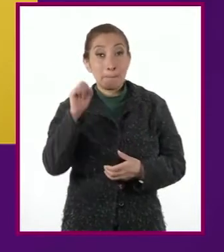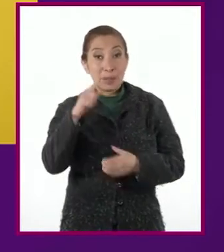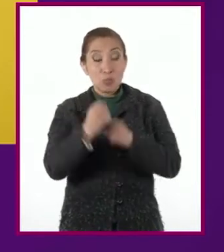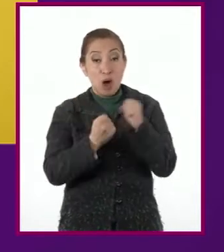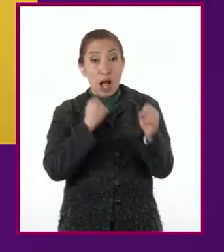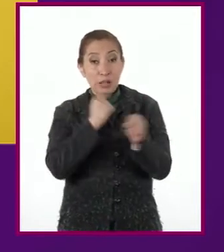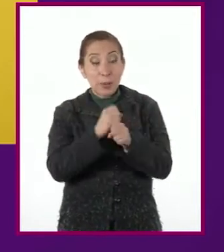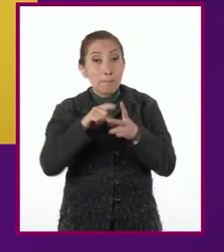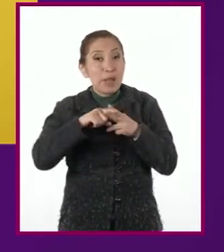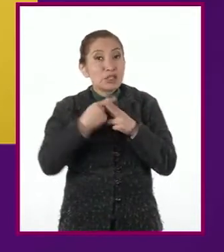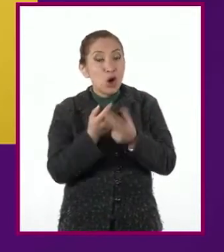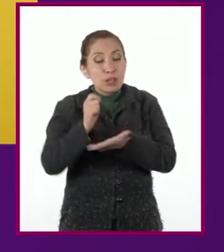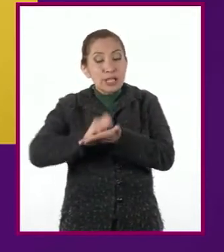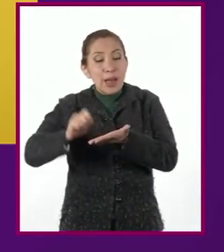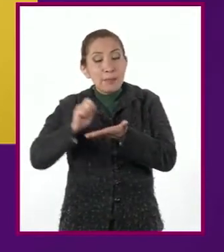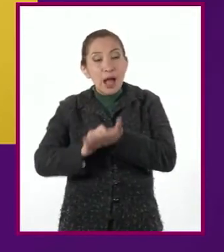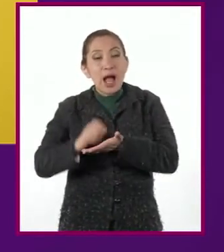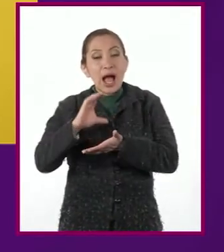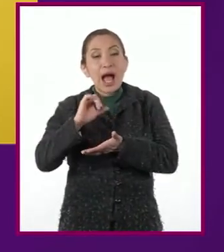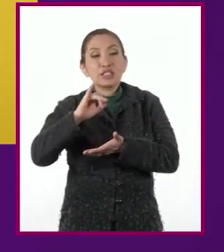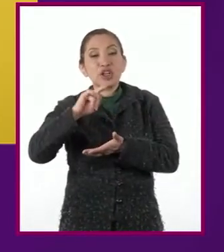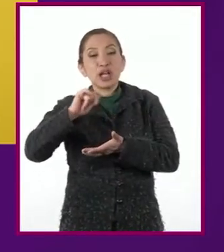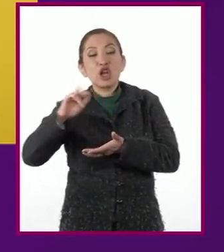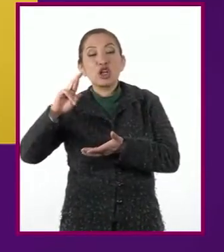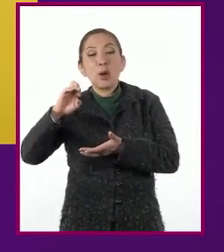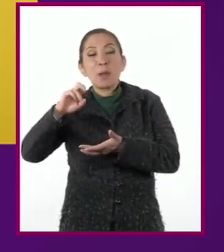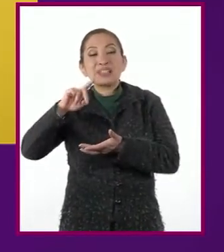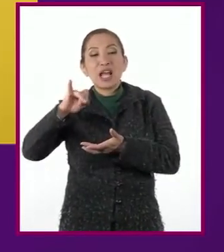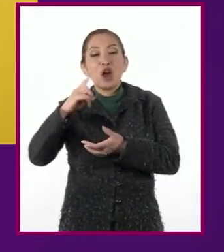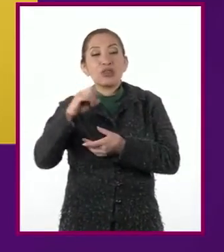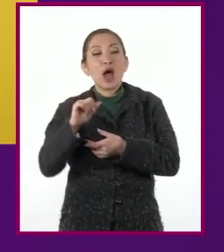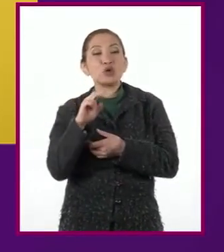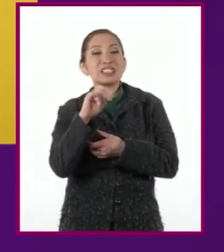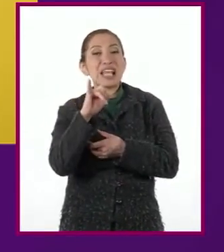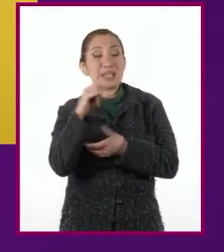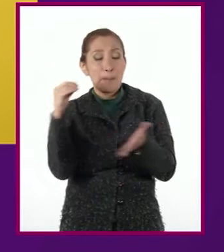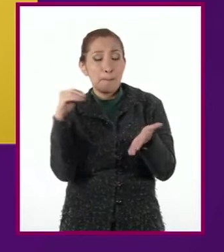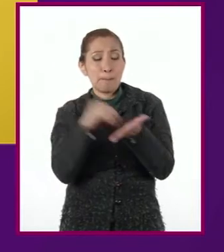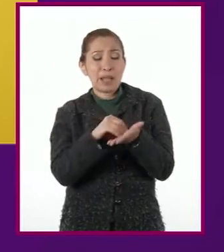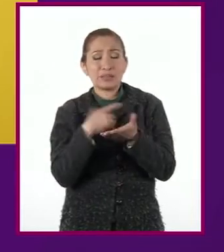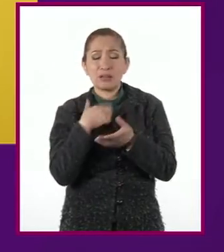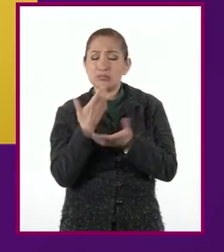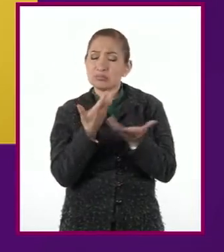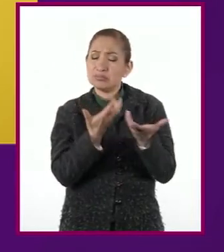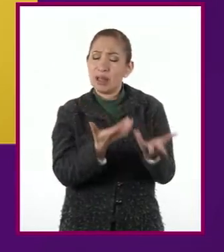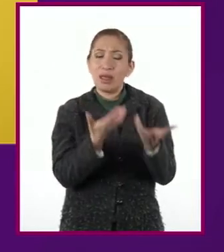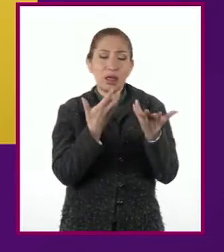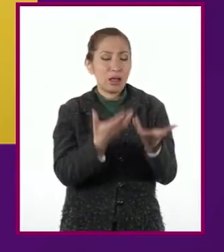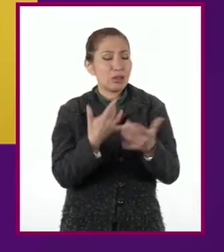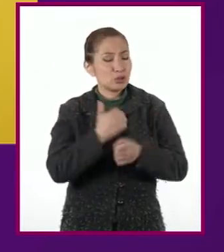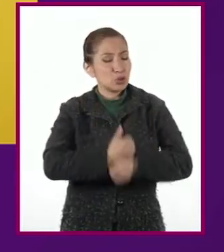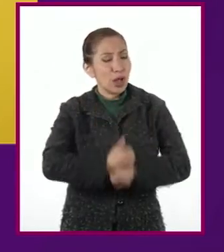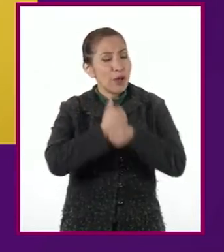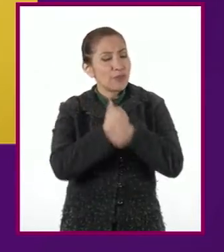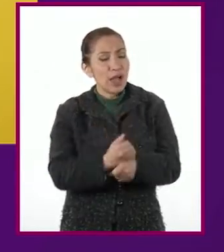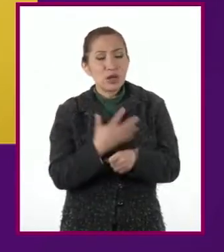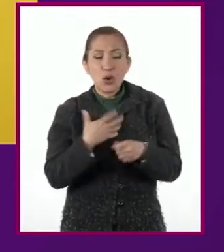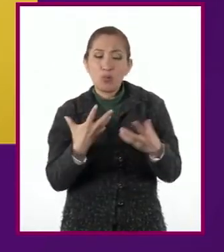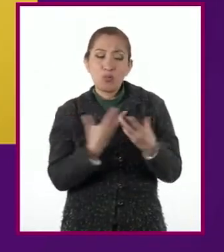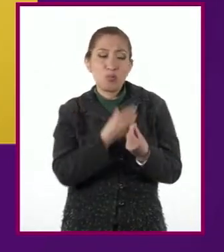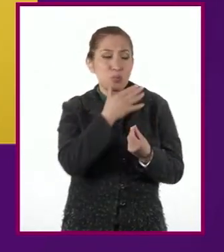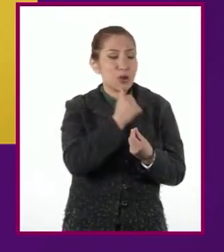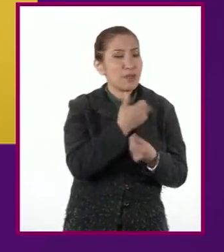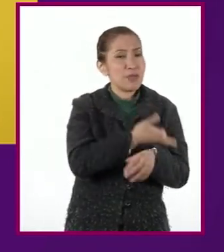mismo año comenzó la escritura del cancionero y romancero de ausencias, donde plasma vehementemente el dolor de no estar con su